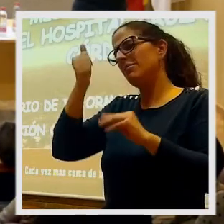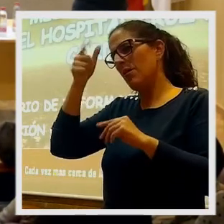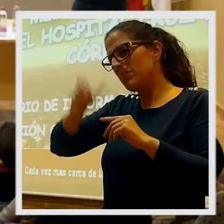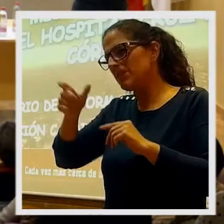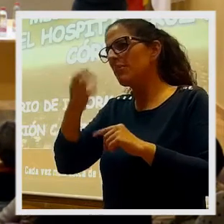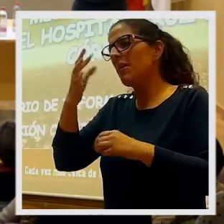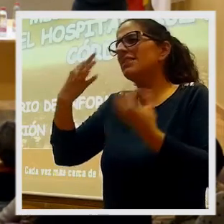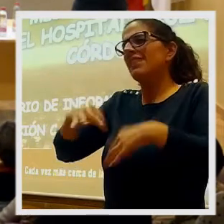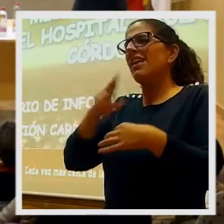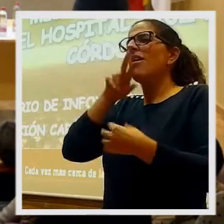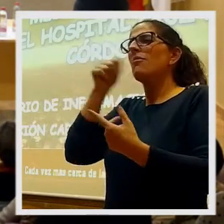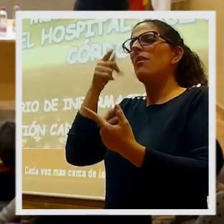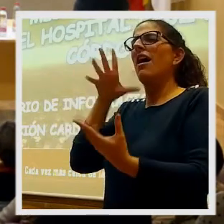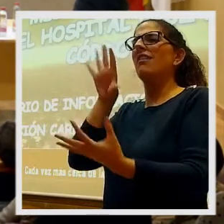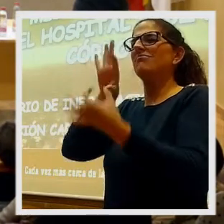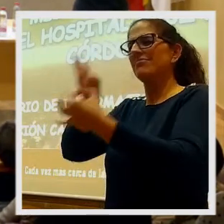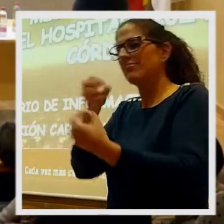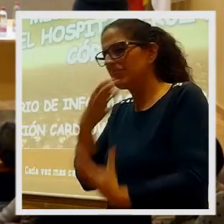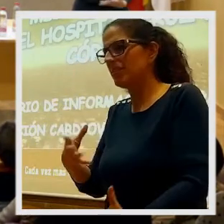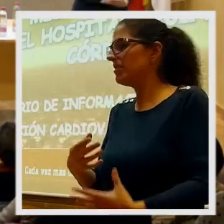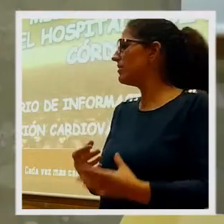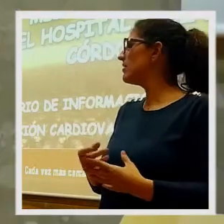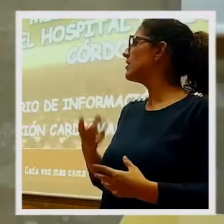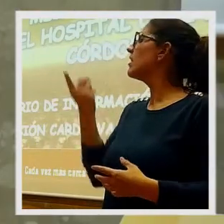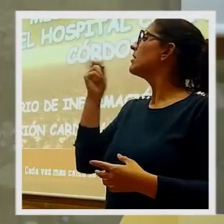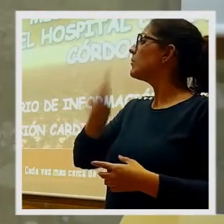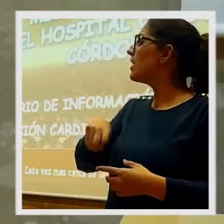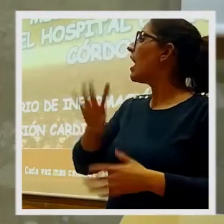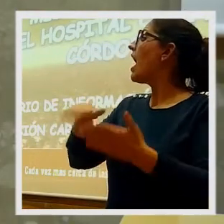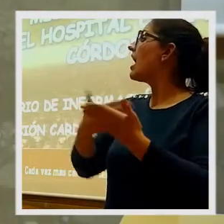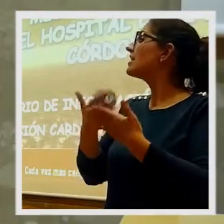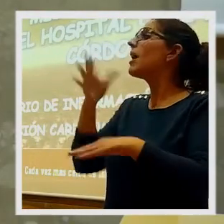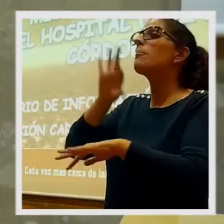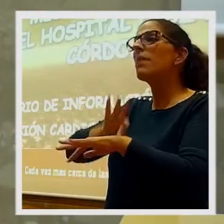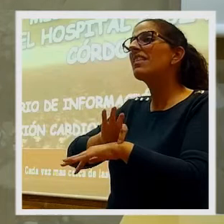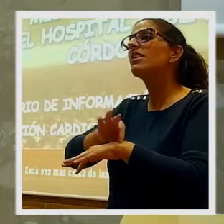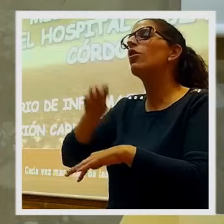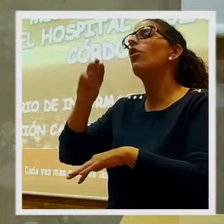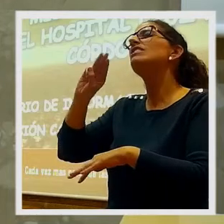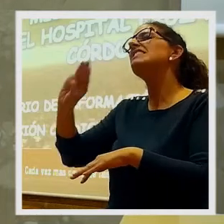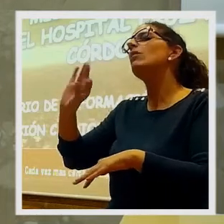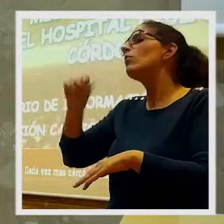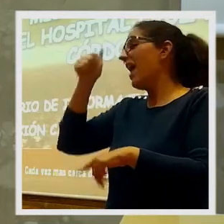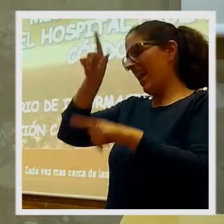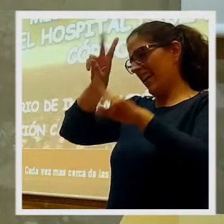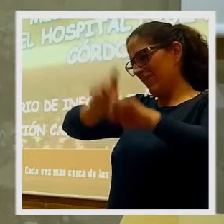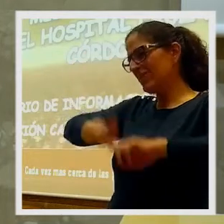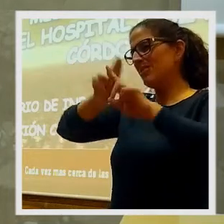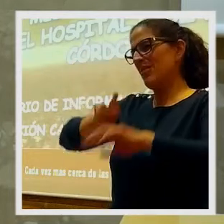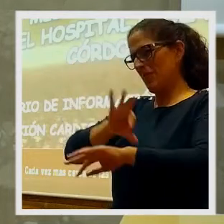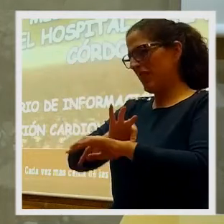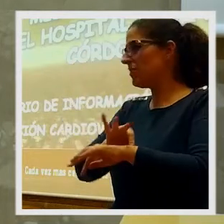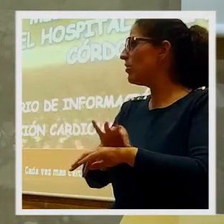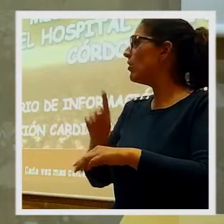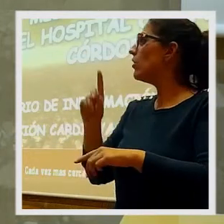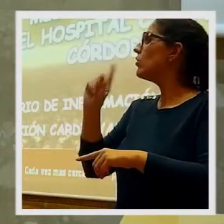más sencillo. Como curiosidad les contaré que hasta que el doctor Segura, ya en la tercera o cuarta revisión que tuve,